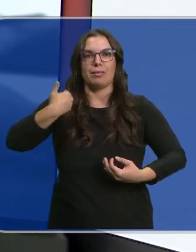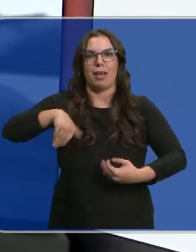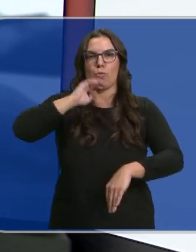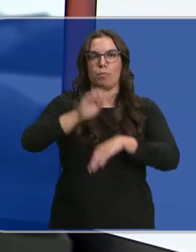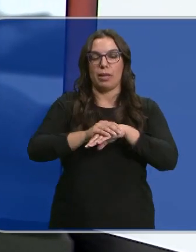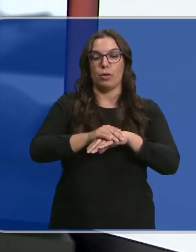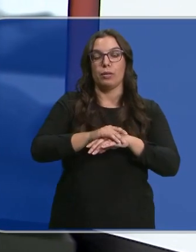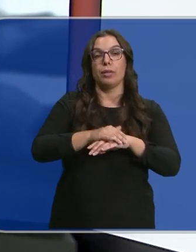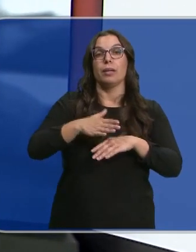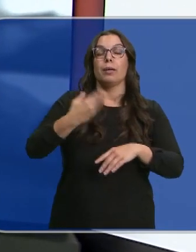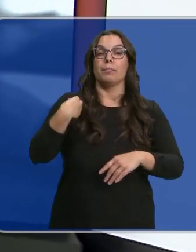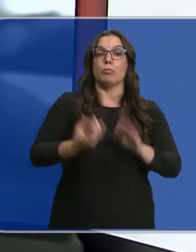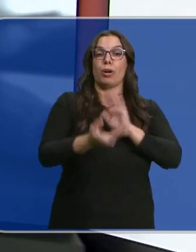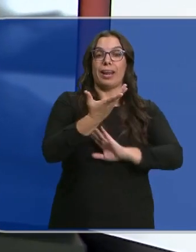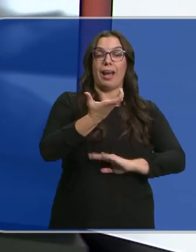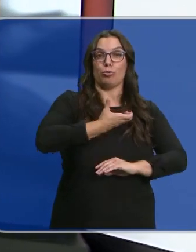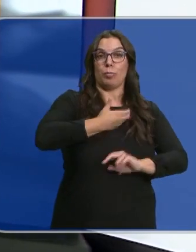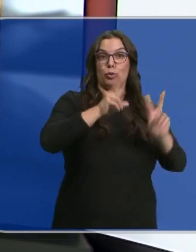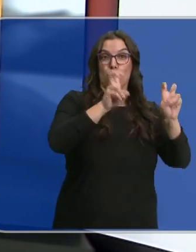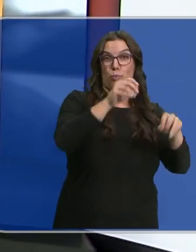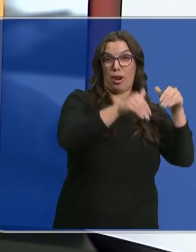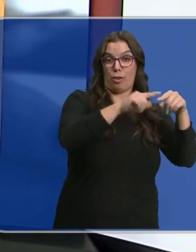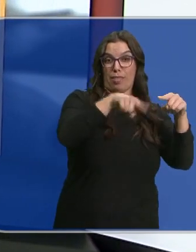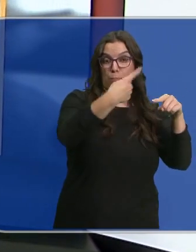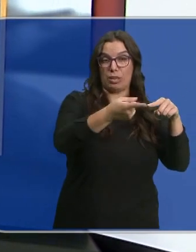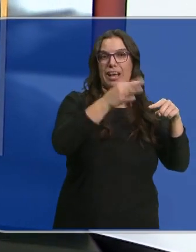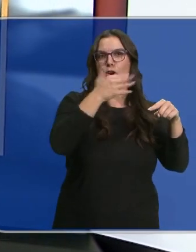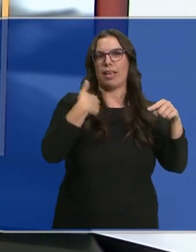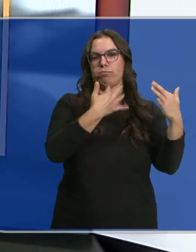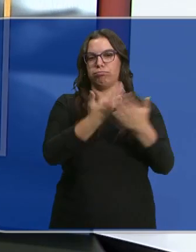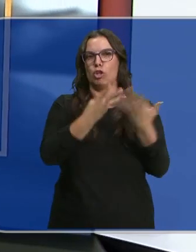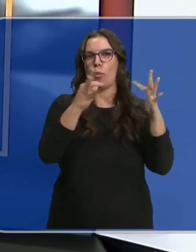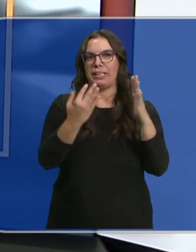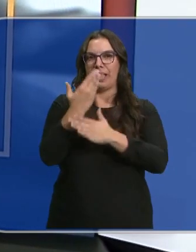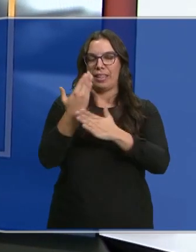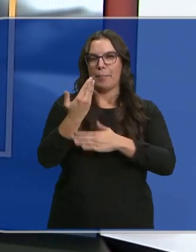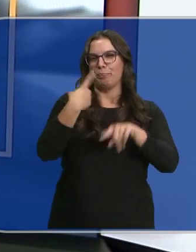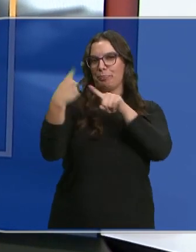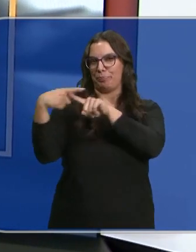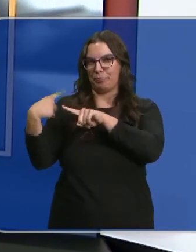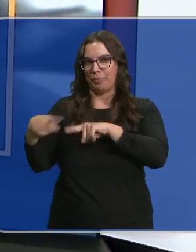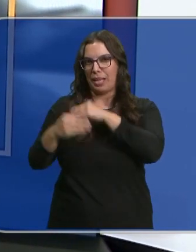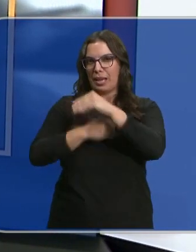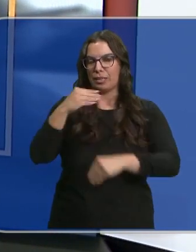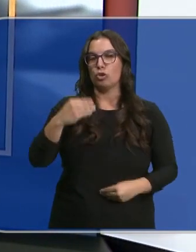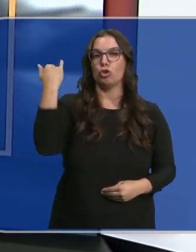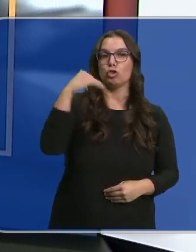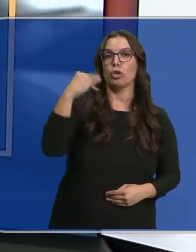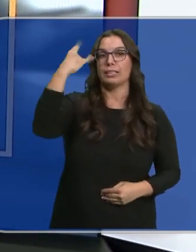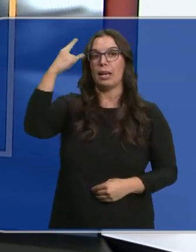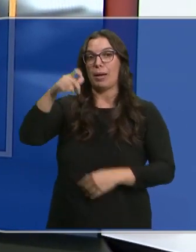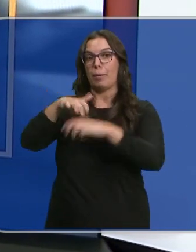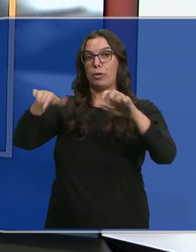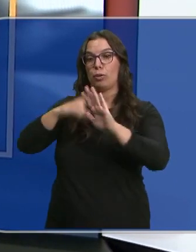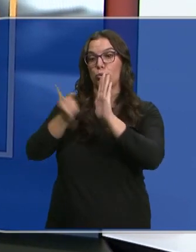Ya han pasado 90 días desde la constitución de los nuevos ayuntamientos y vemos distintas velocidades. Soria y Salamanca, con mayoría absoluta y repitiendo